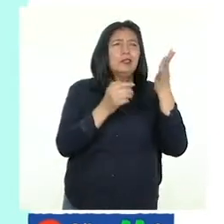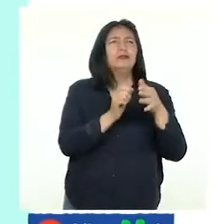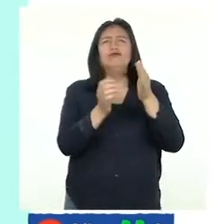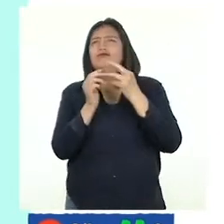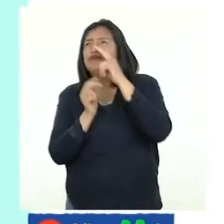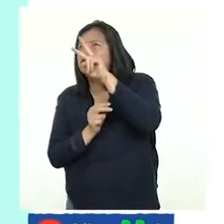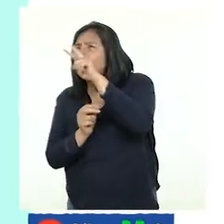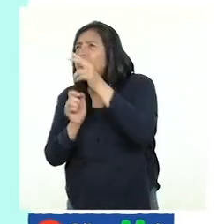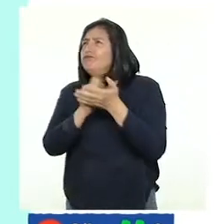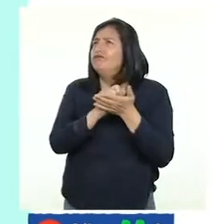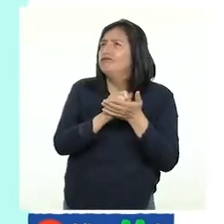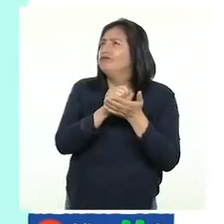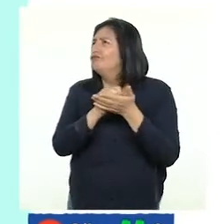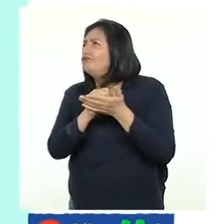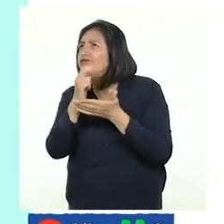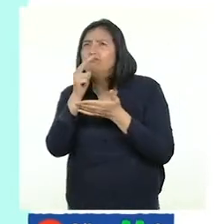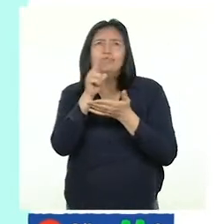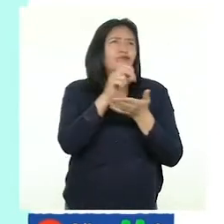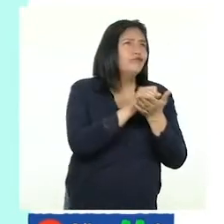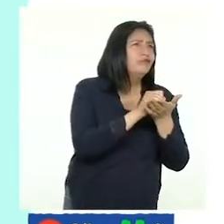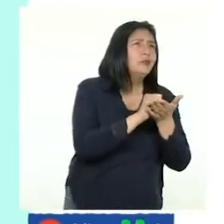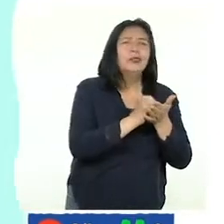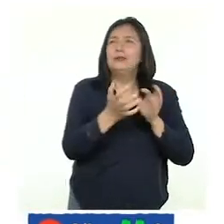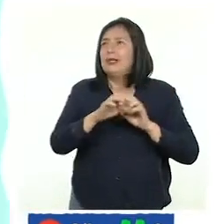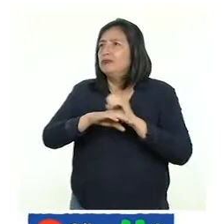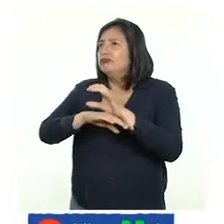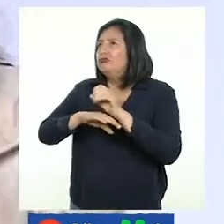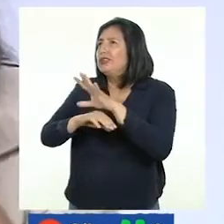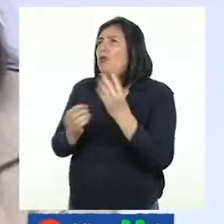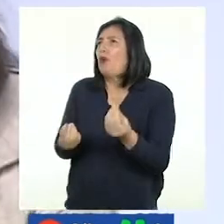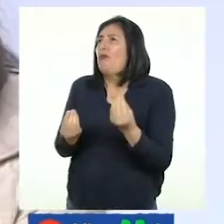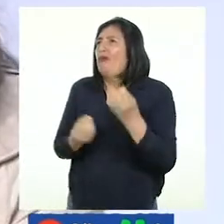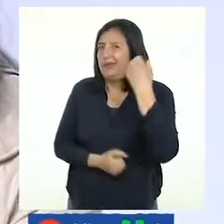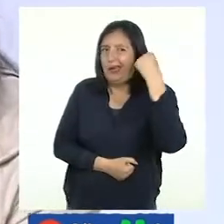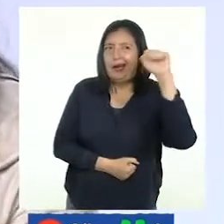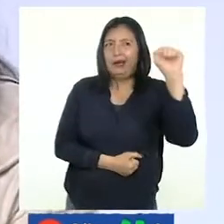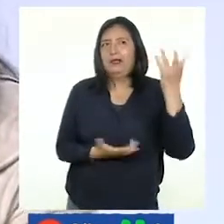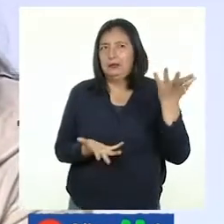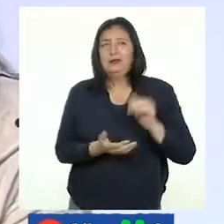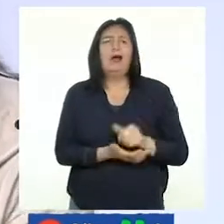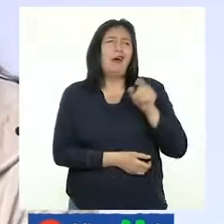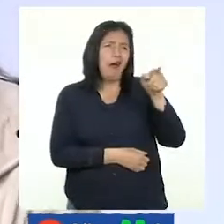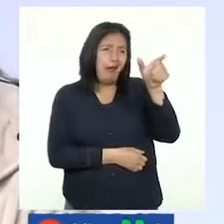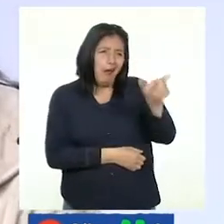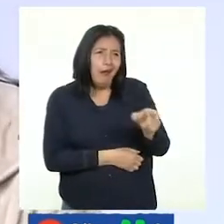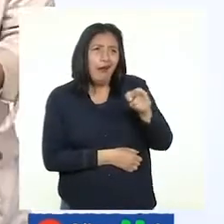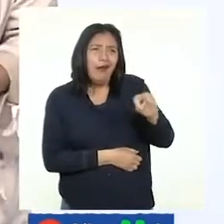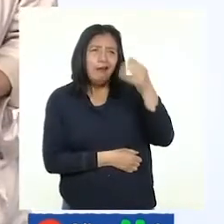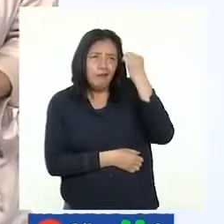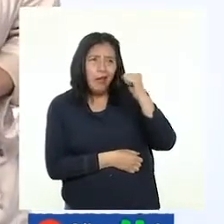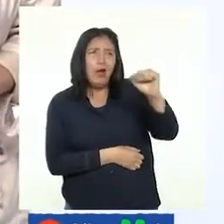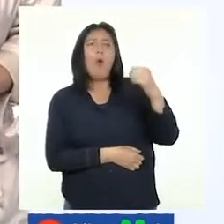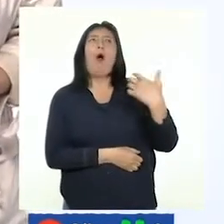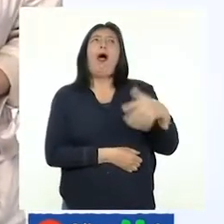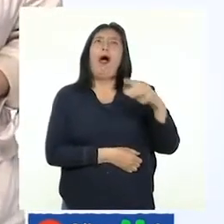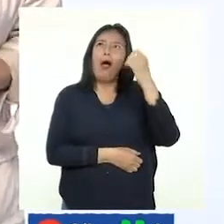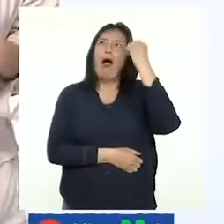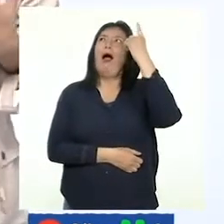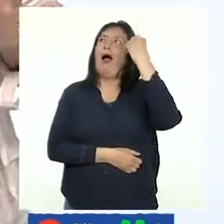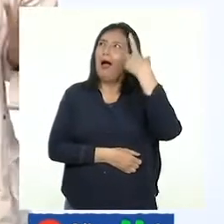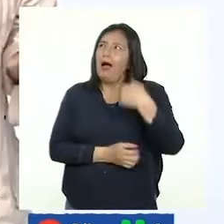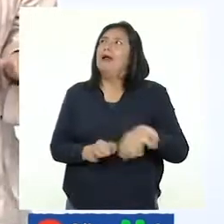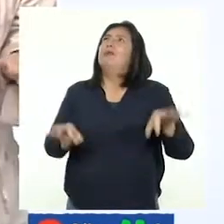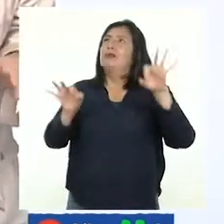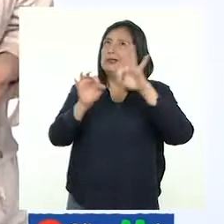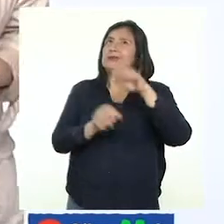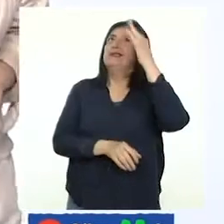lo que observaba y también para dar recomendaciones de viaje. Viajando, comprendió lo importante que es saber sobre el